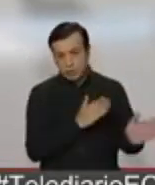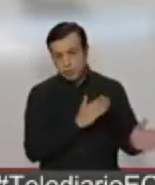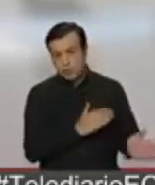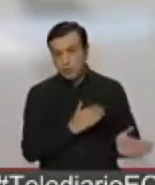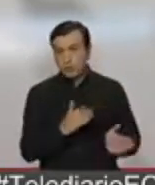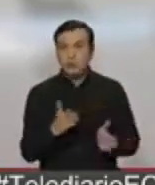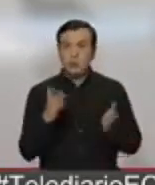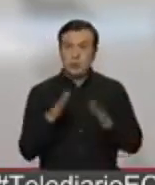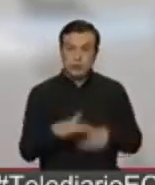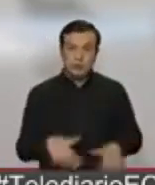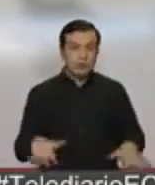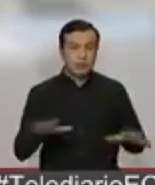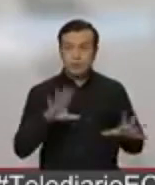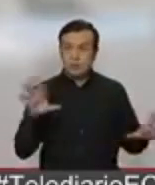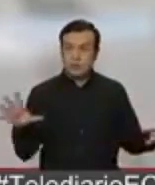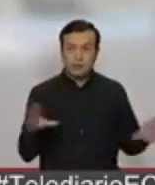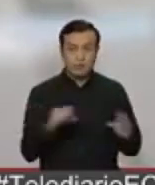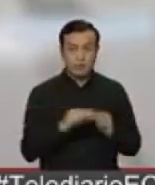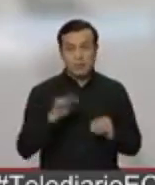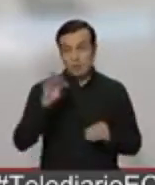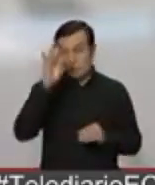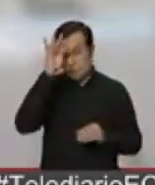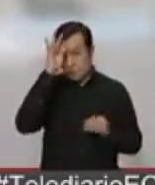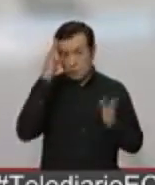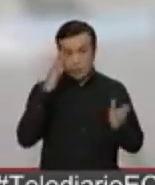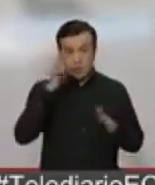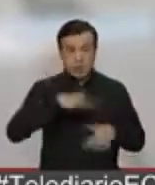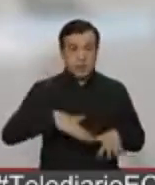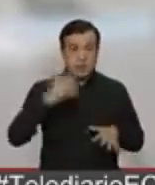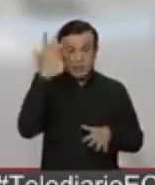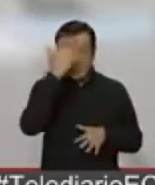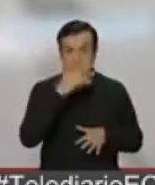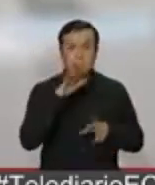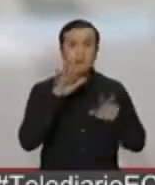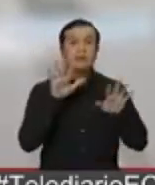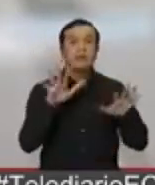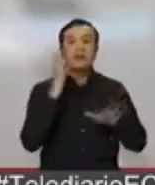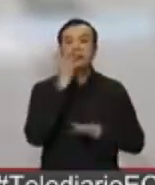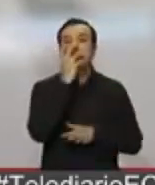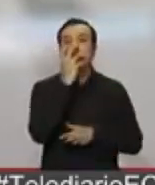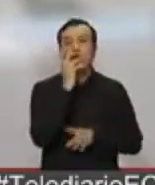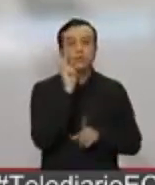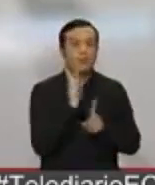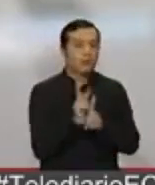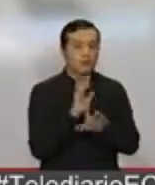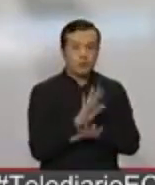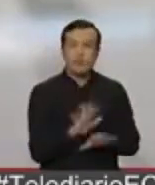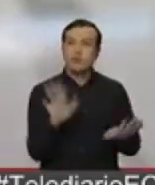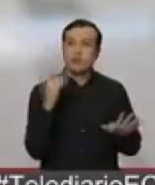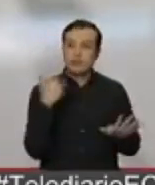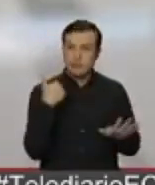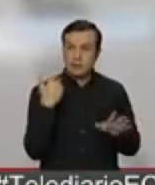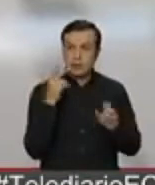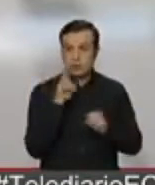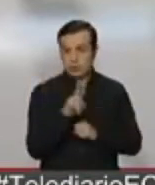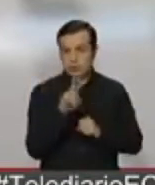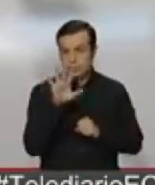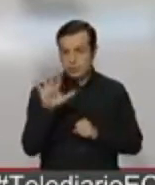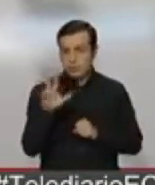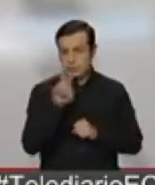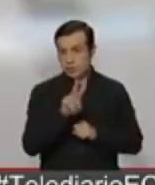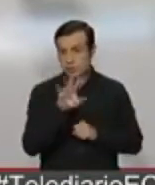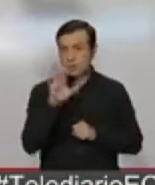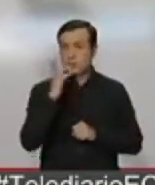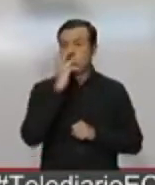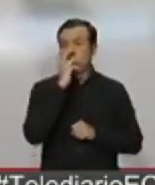hoy al sistema de salud esmeraldas tenía 10 respiradores no tenía más ahora cuenta con 25 respiradores